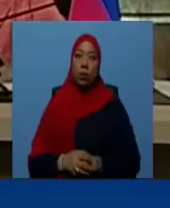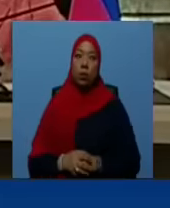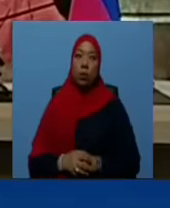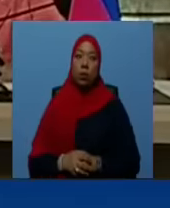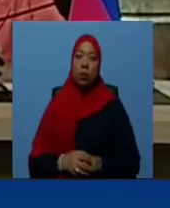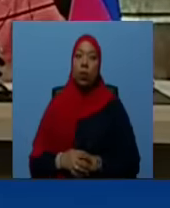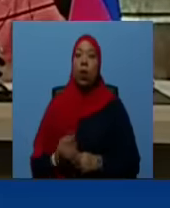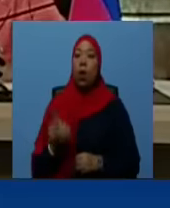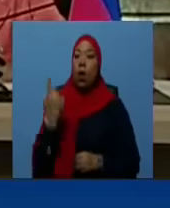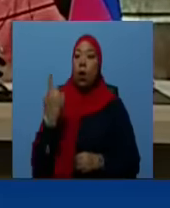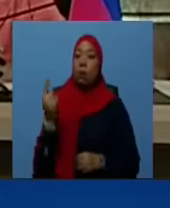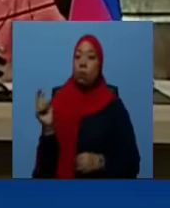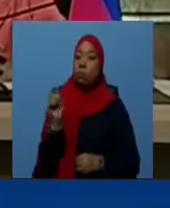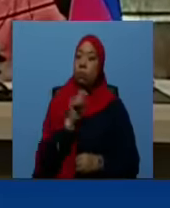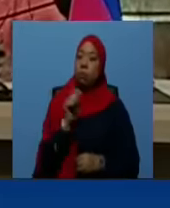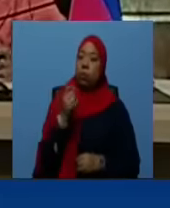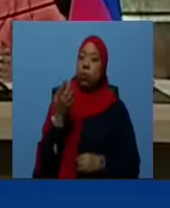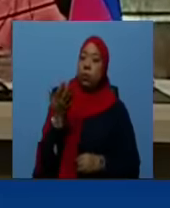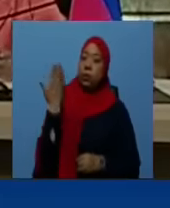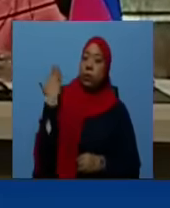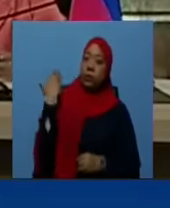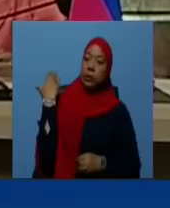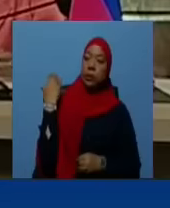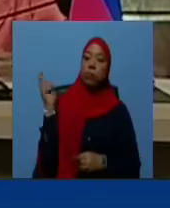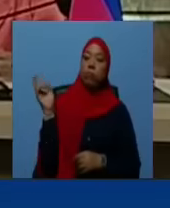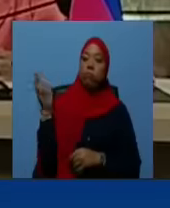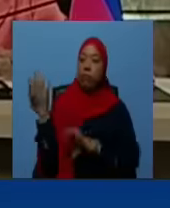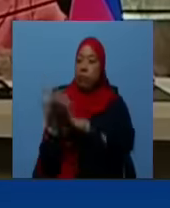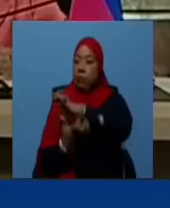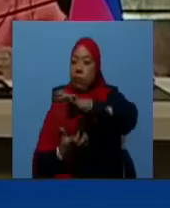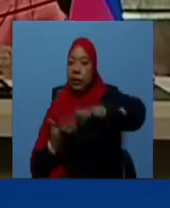Hace un mes pretendieron quemar Venezuela.